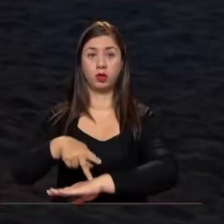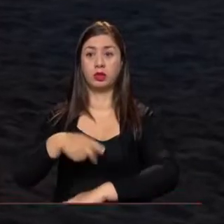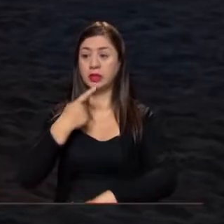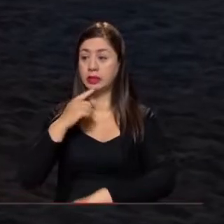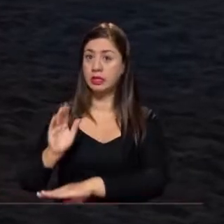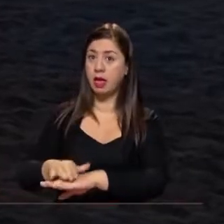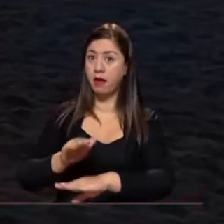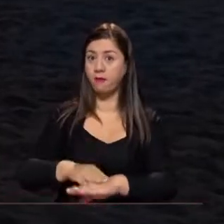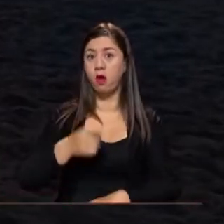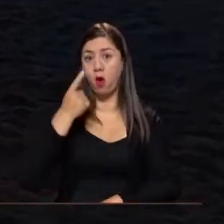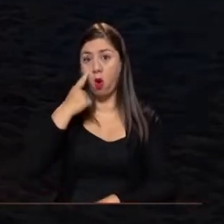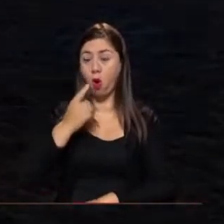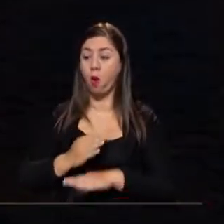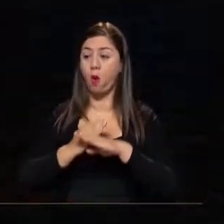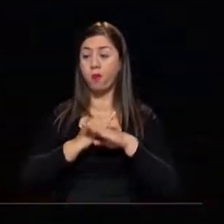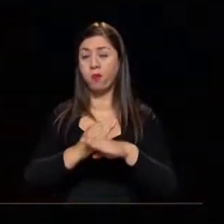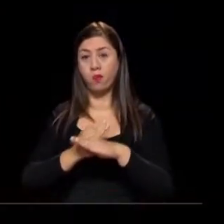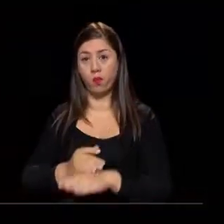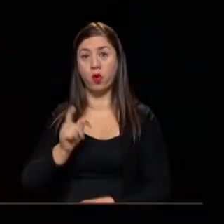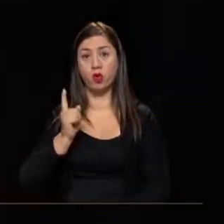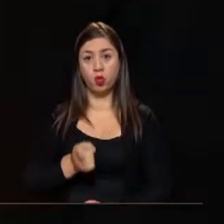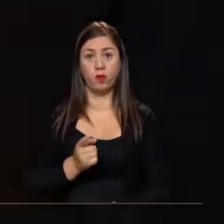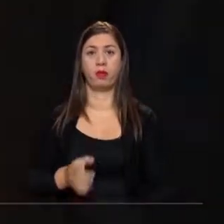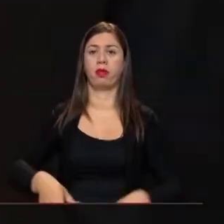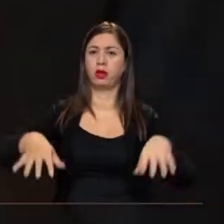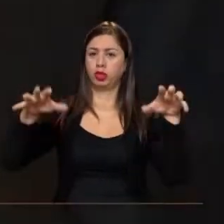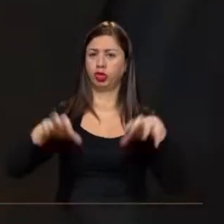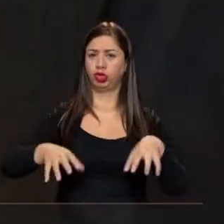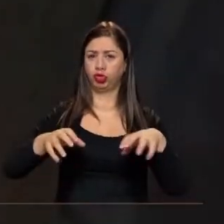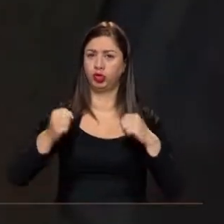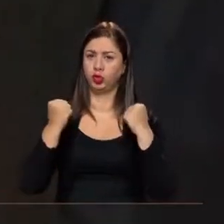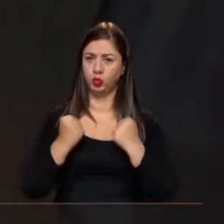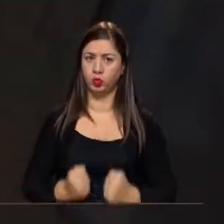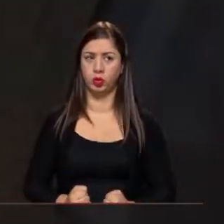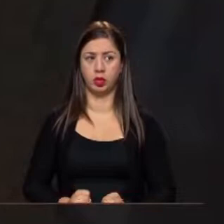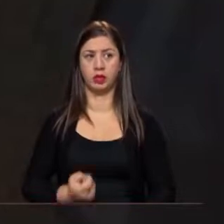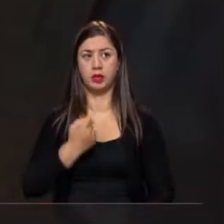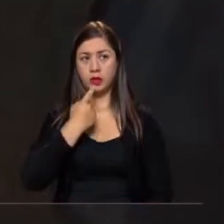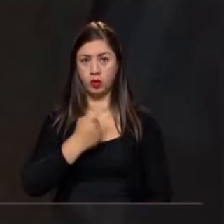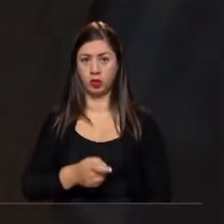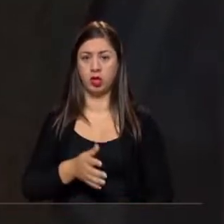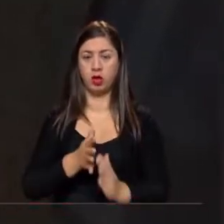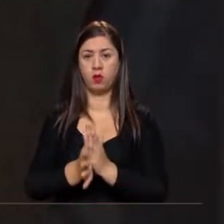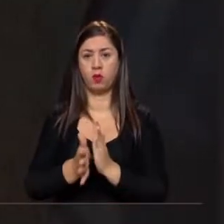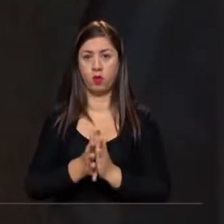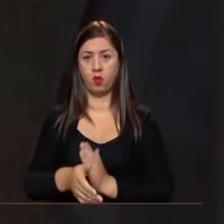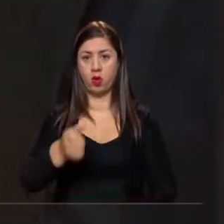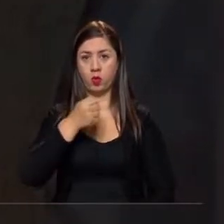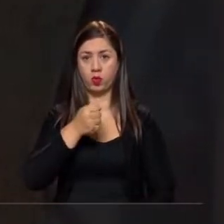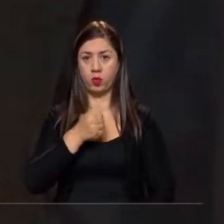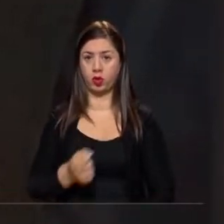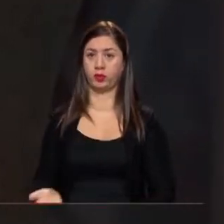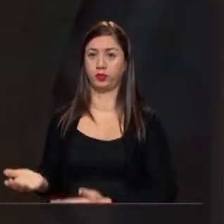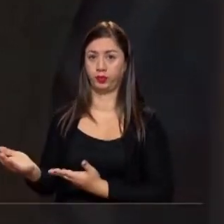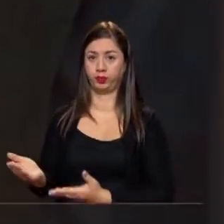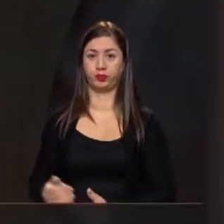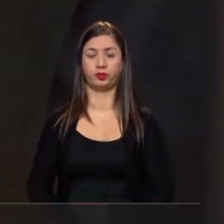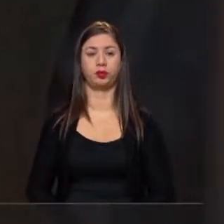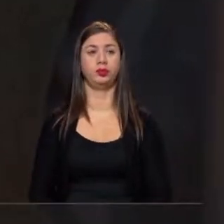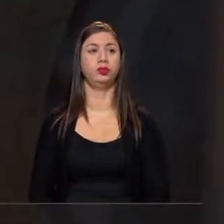las recomendaciones de seguridad a propósito de las fuertes lluvias que afrontan. Así lo registraron medios locales. En el día de